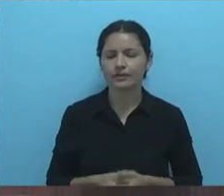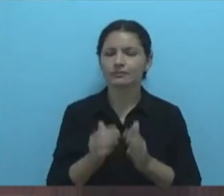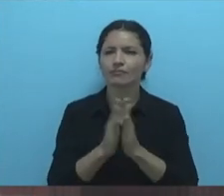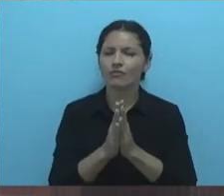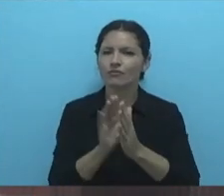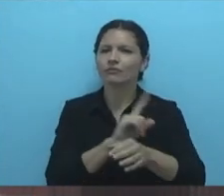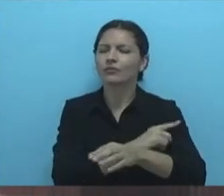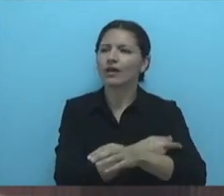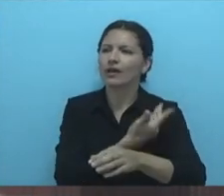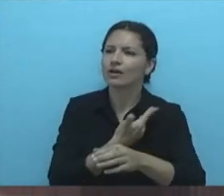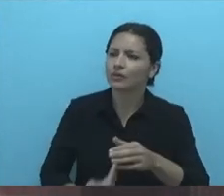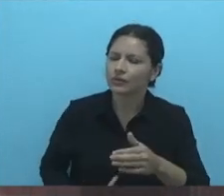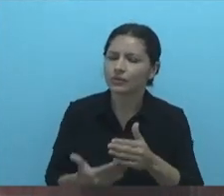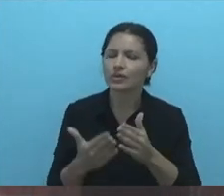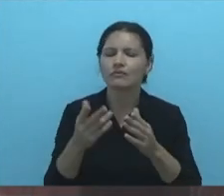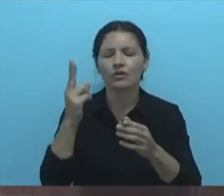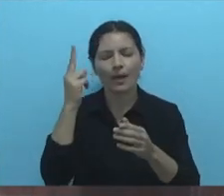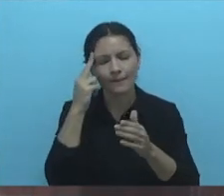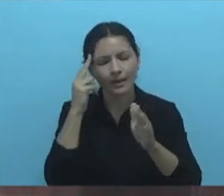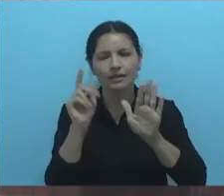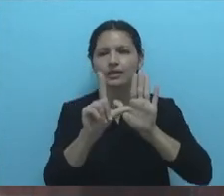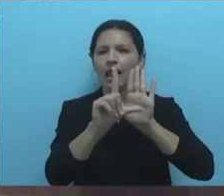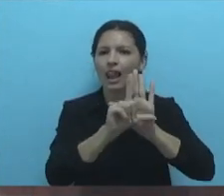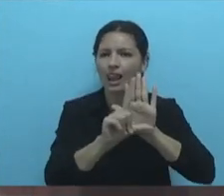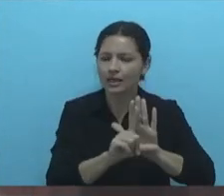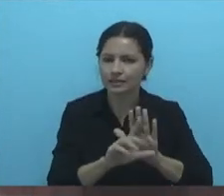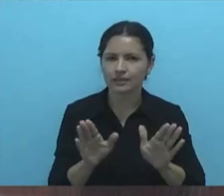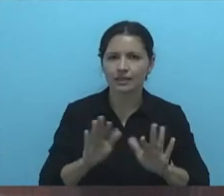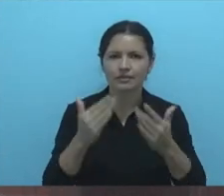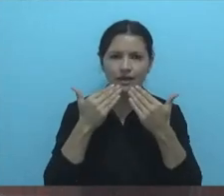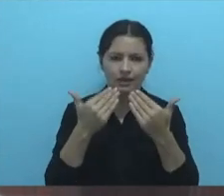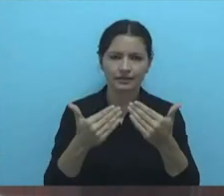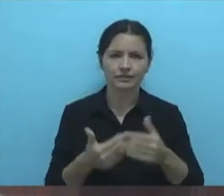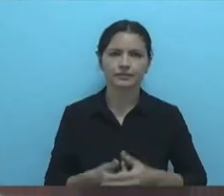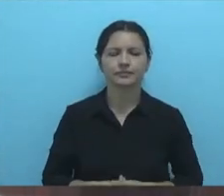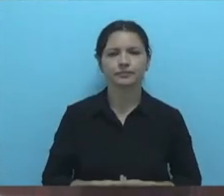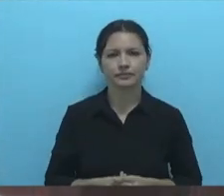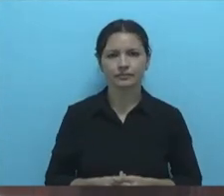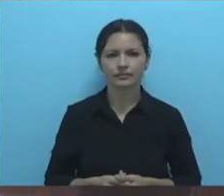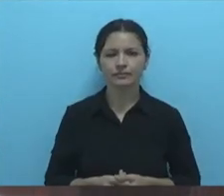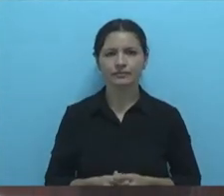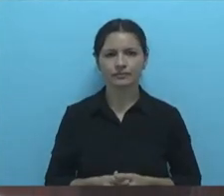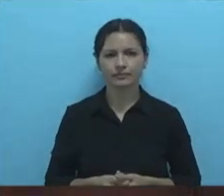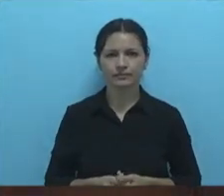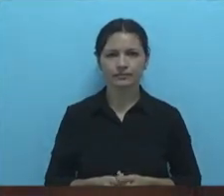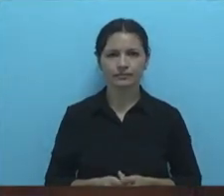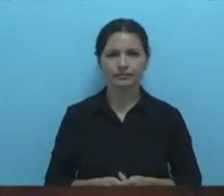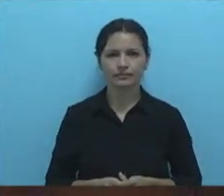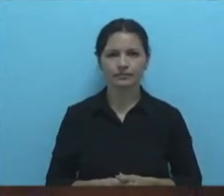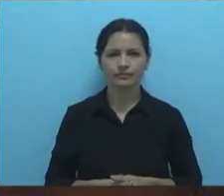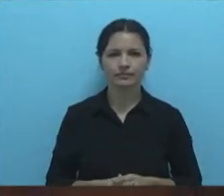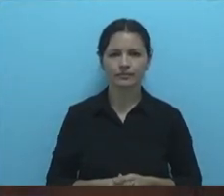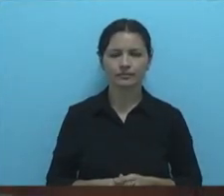comprometa y actúe conforme las normas que tiene que cumplir y respetar Gracias presidente Gracias diputada tiene la palabra diputada